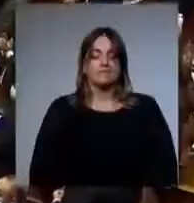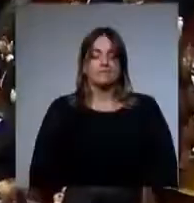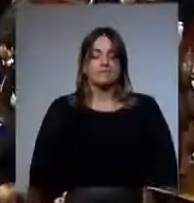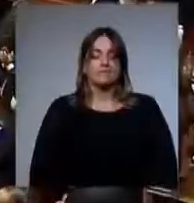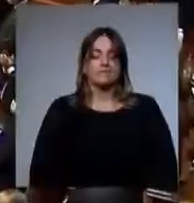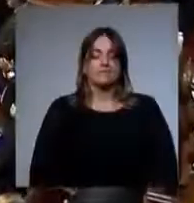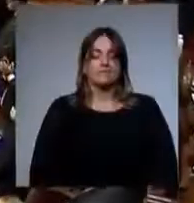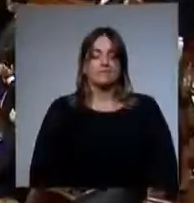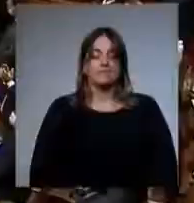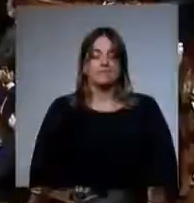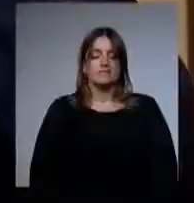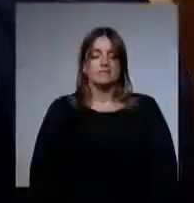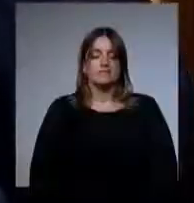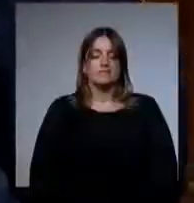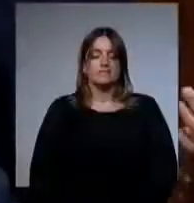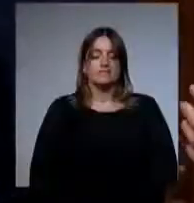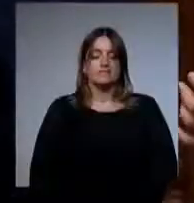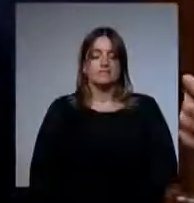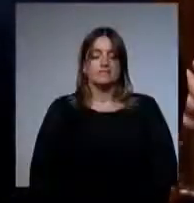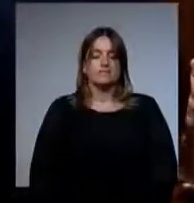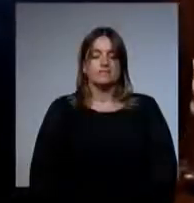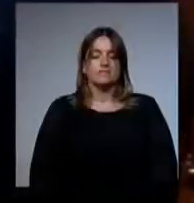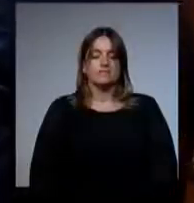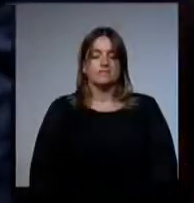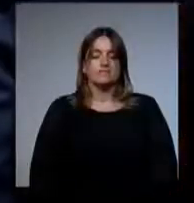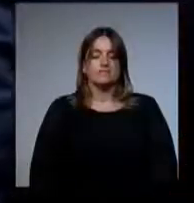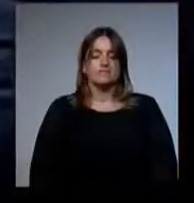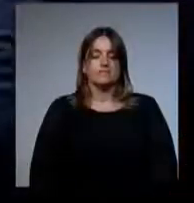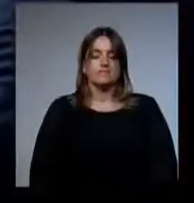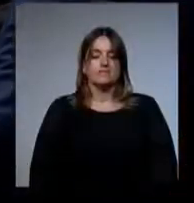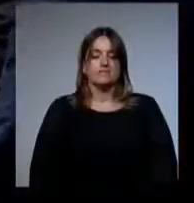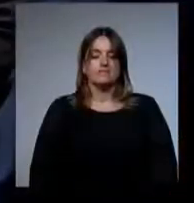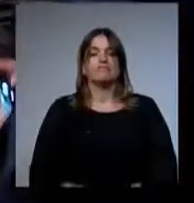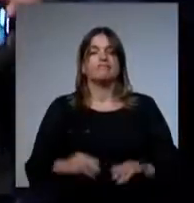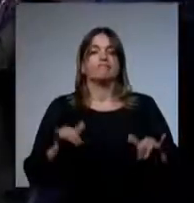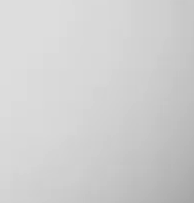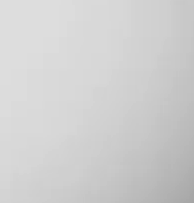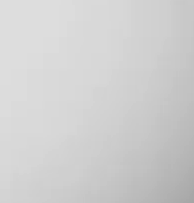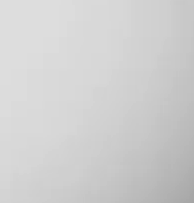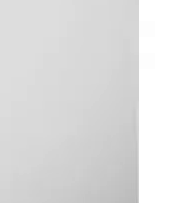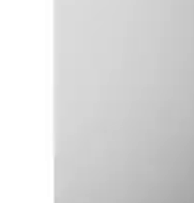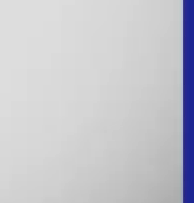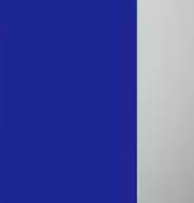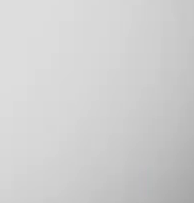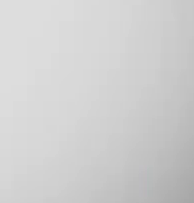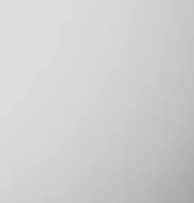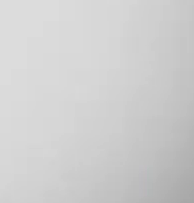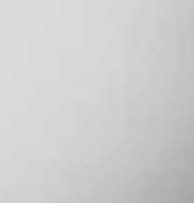Queda levantada la sesión.